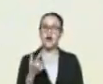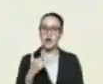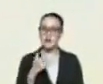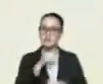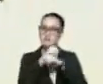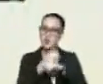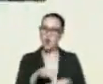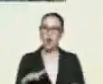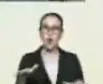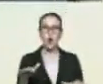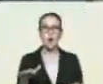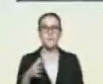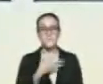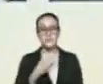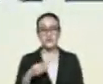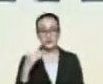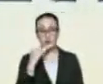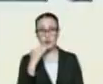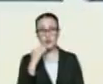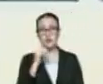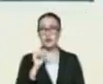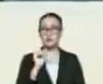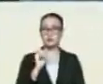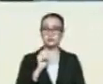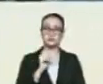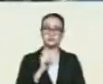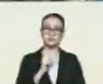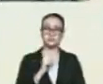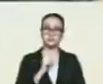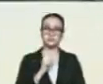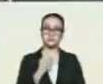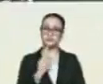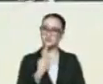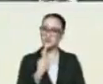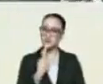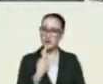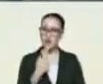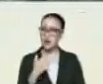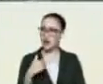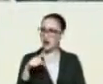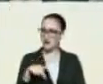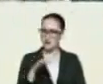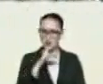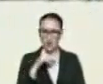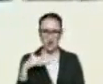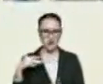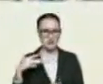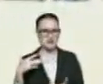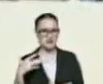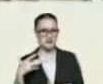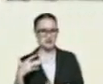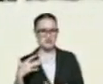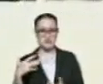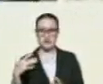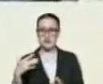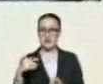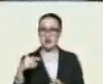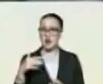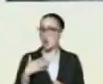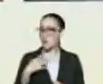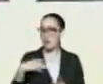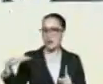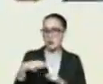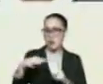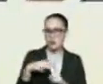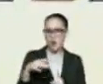mensaje al presidente de los Estados Unidos. Le dijo: no hay amenaza que valga para someter